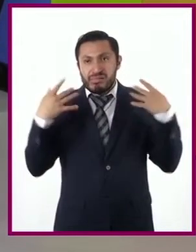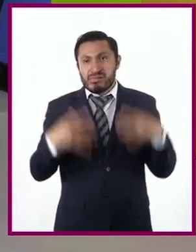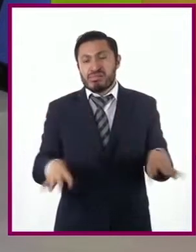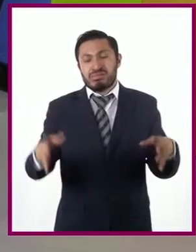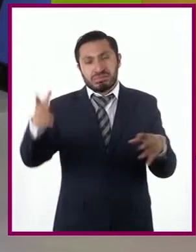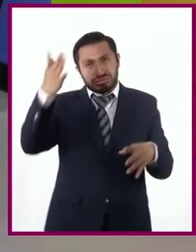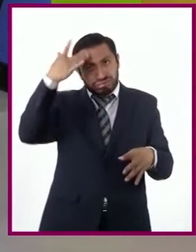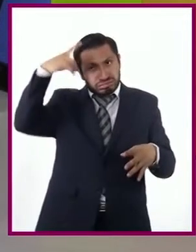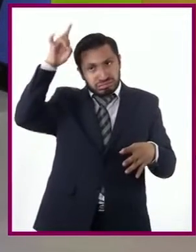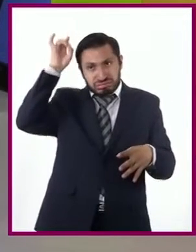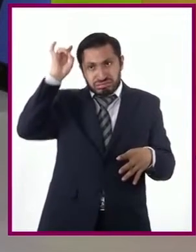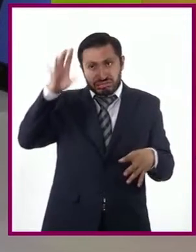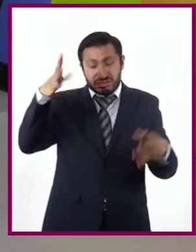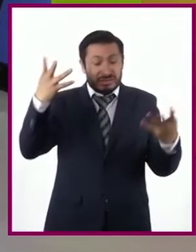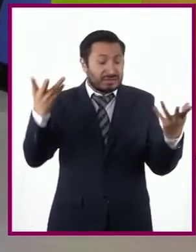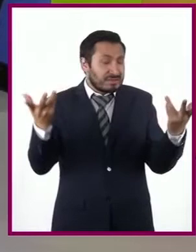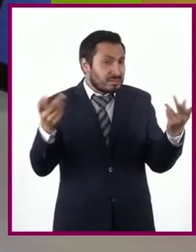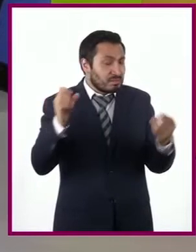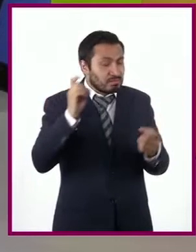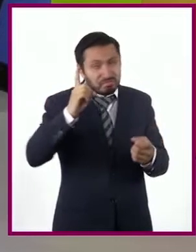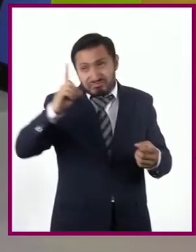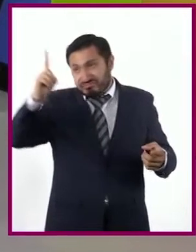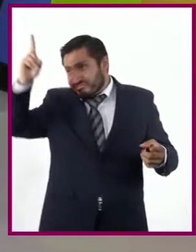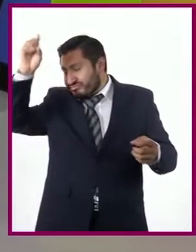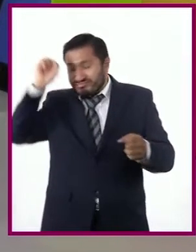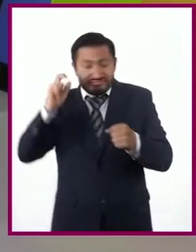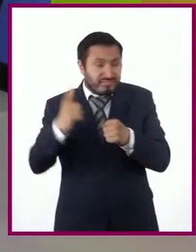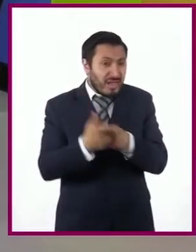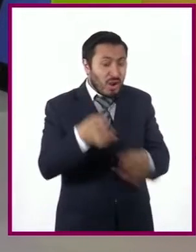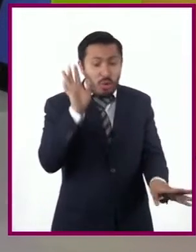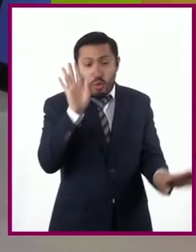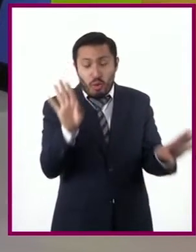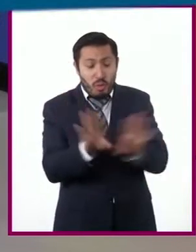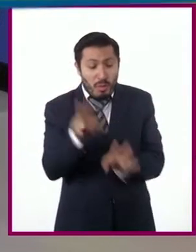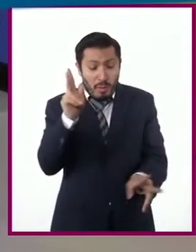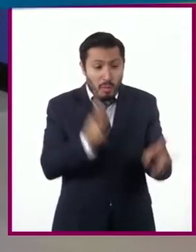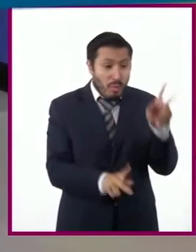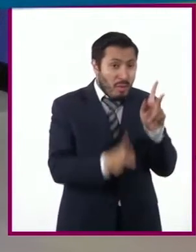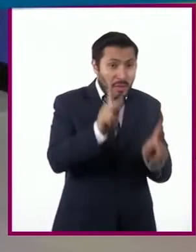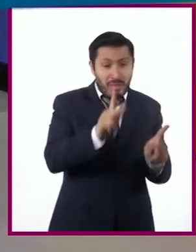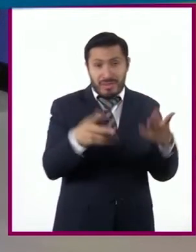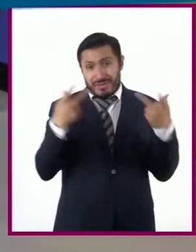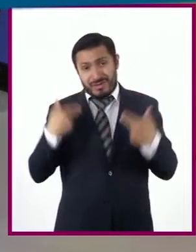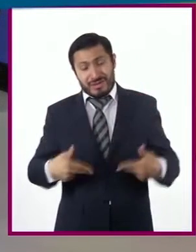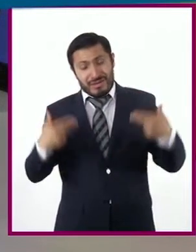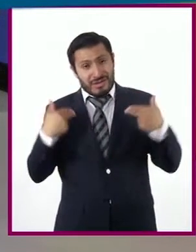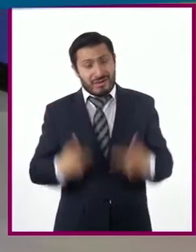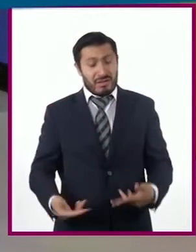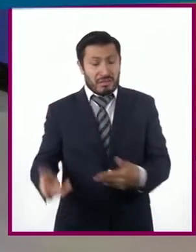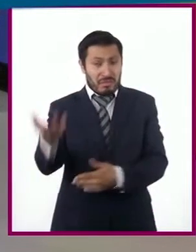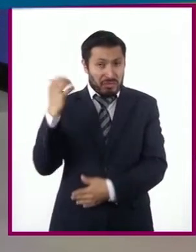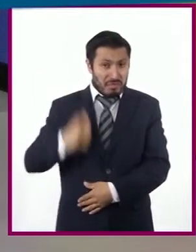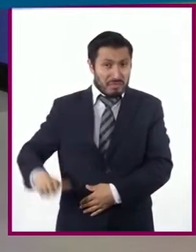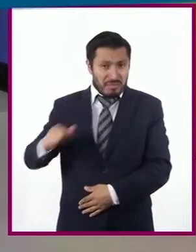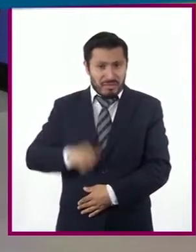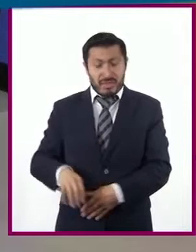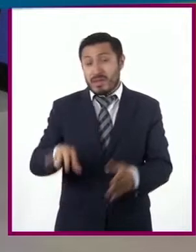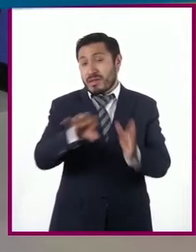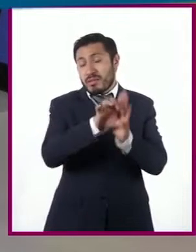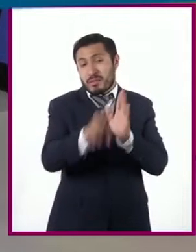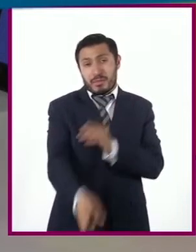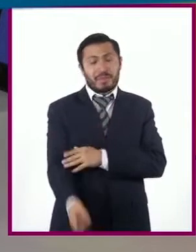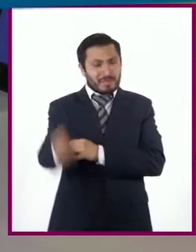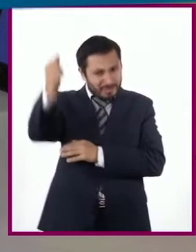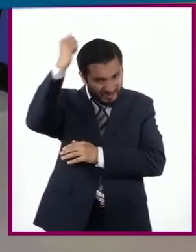o mitológicos, que interactuaban con algunos humanos de esa época. En el caso del cráneo del mamut,